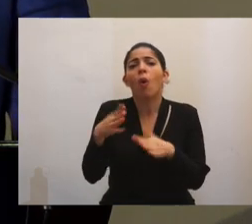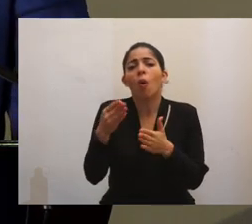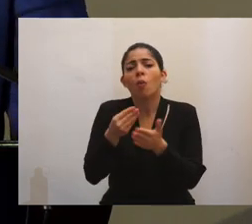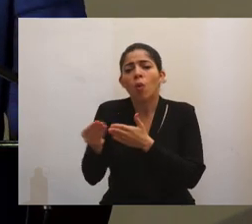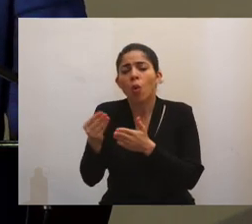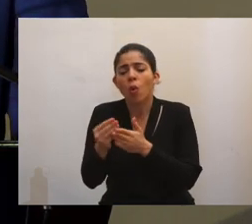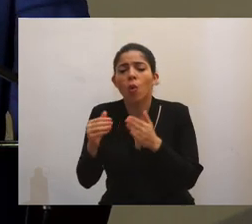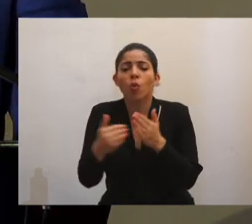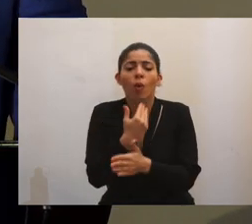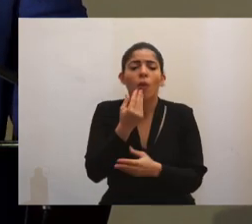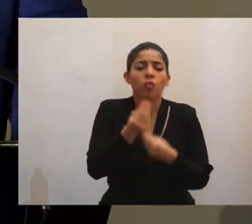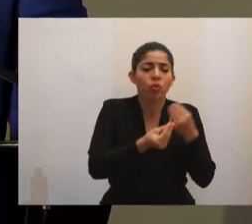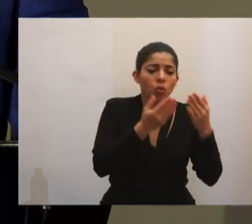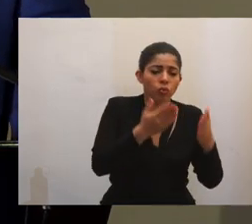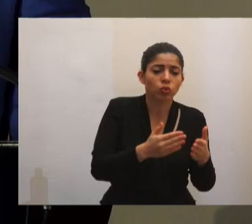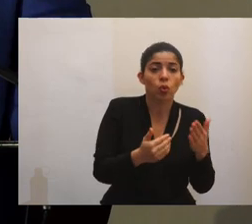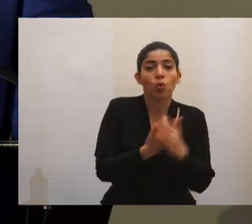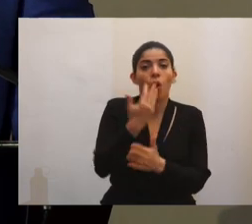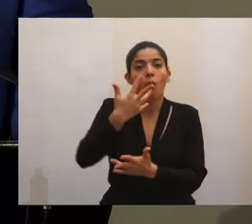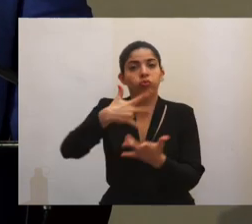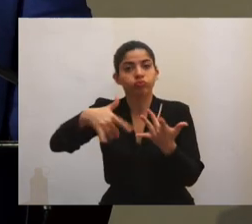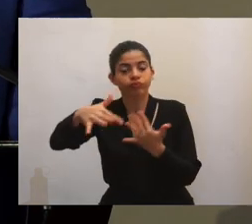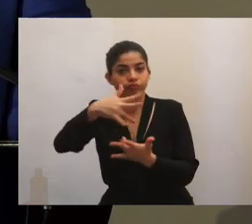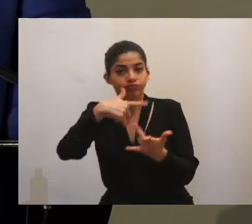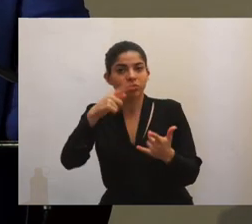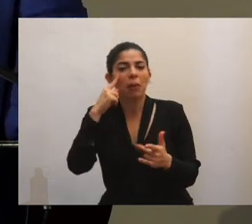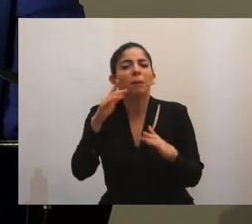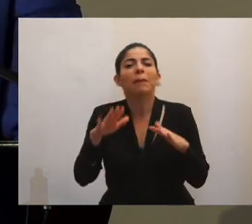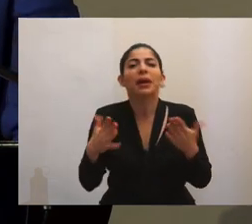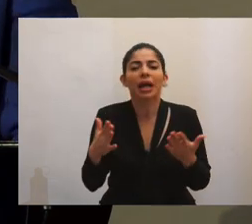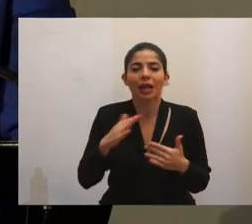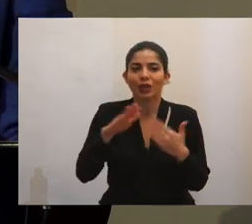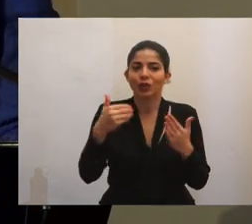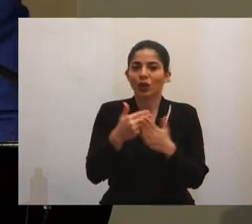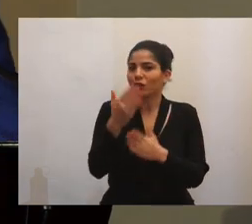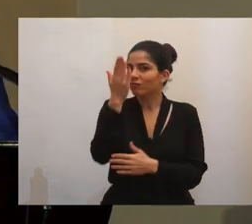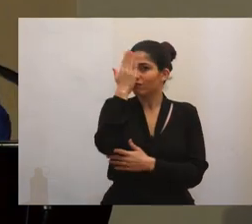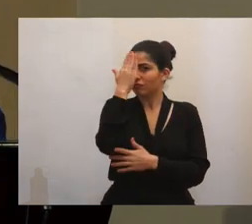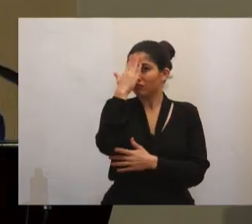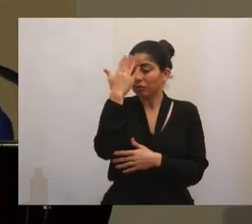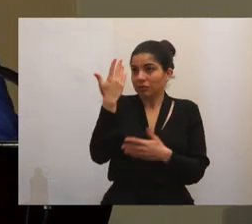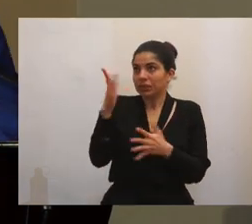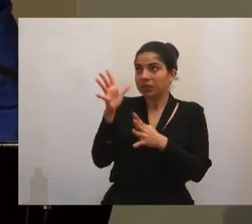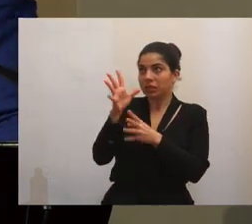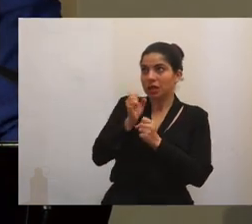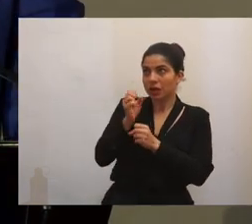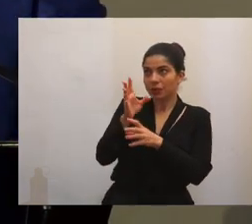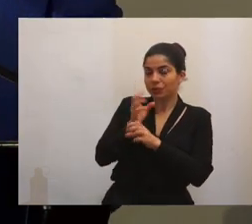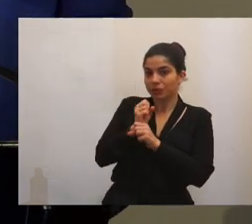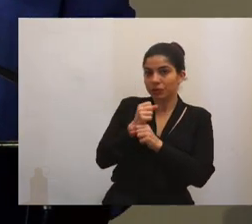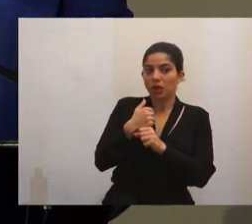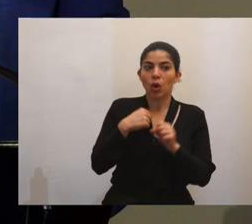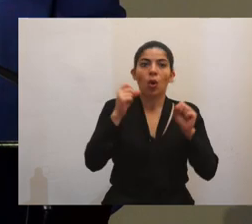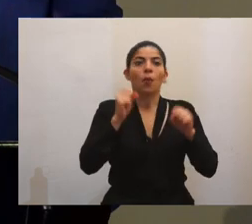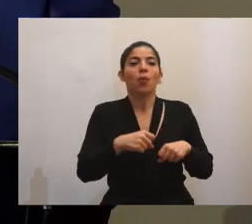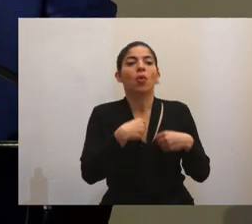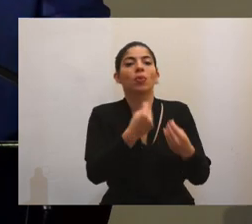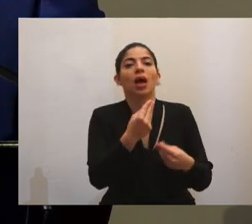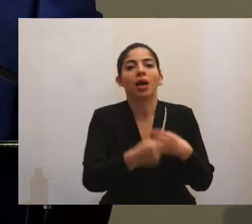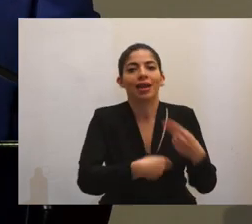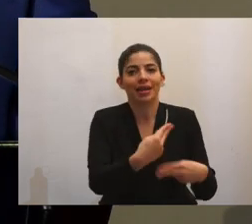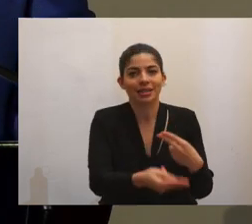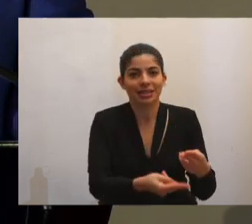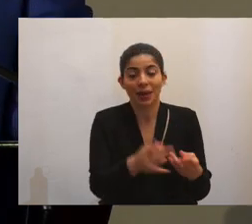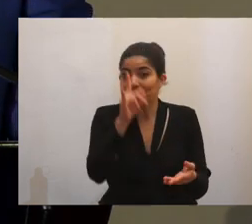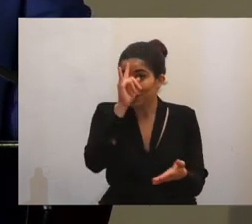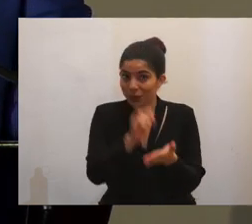de producir y de interactuar de tal manera que seamos conscientes de lo que hemos recibido y de lo que podemos heredar. En